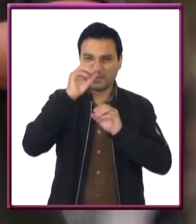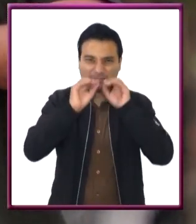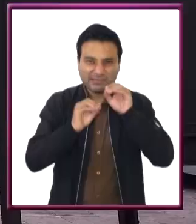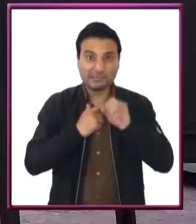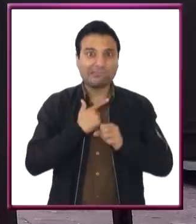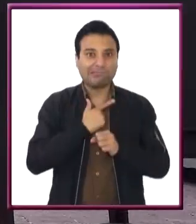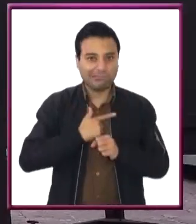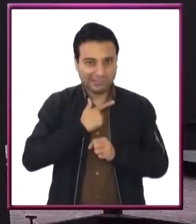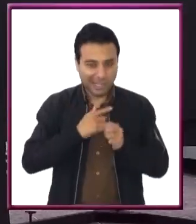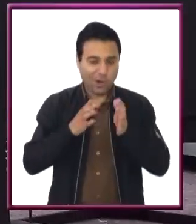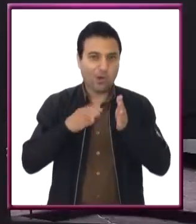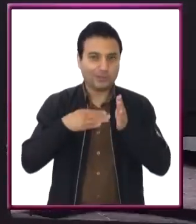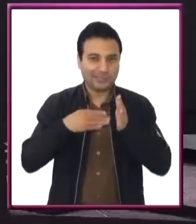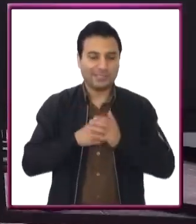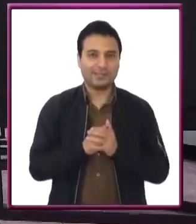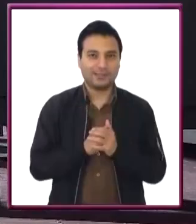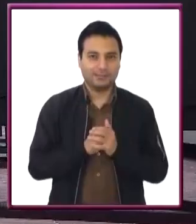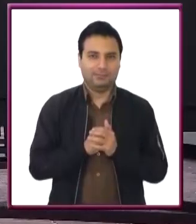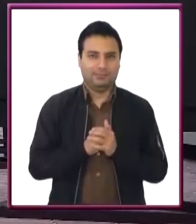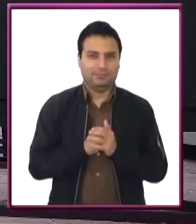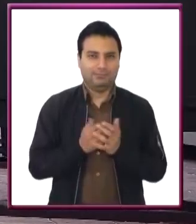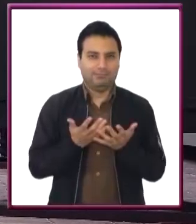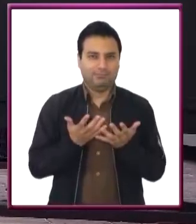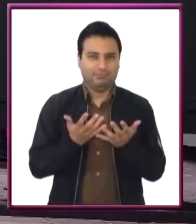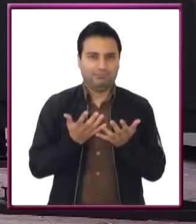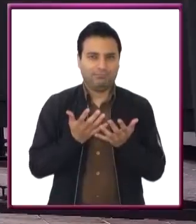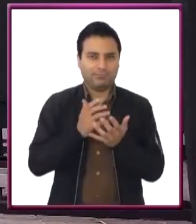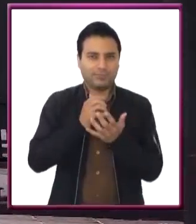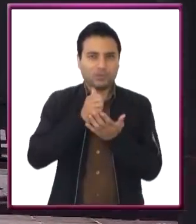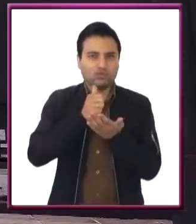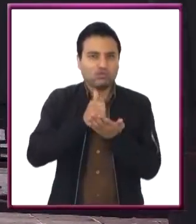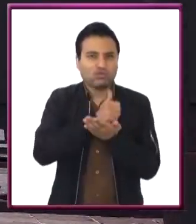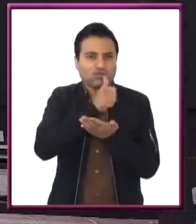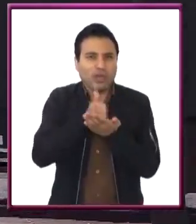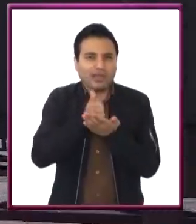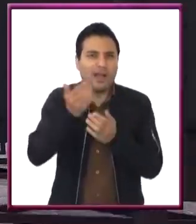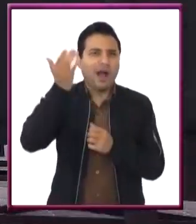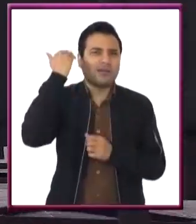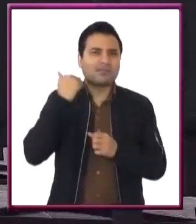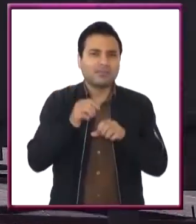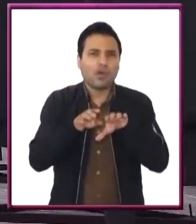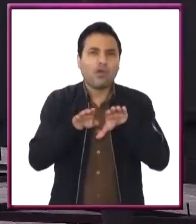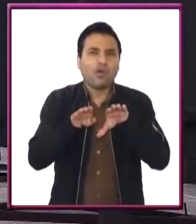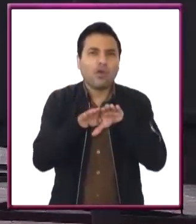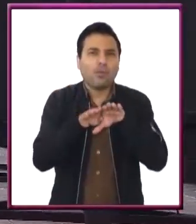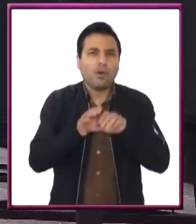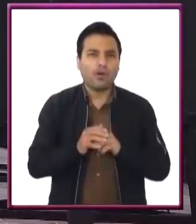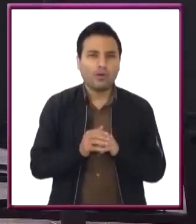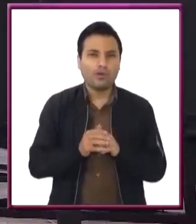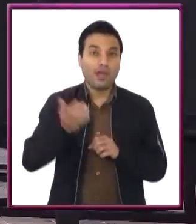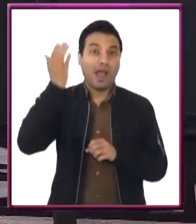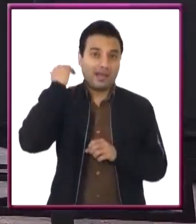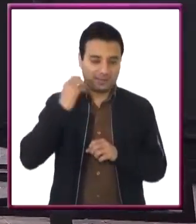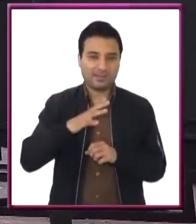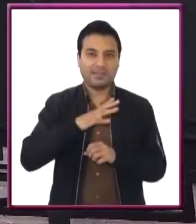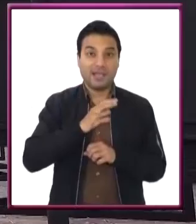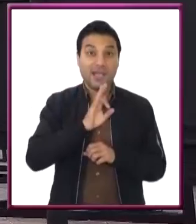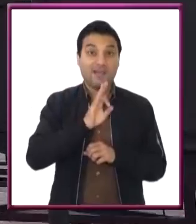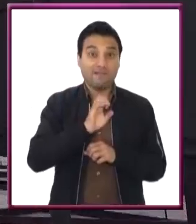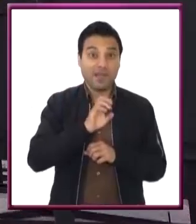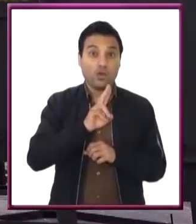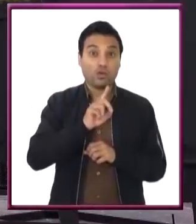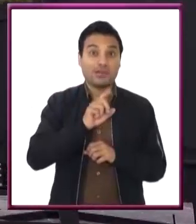cocina. Descubriremos cómo se vivía en las nuevas ciudades industriales en aquella famosa transición del feudalismo